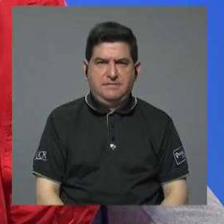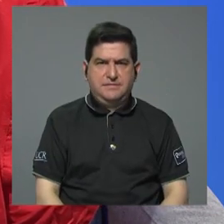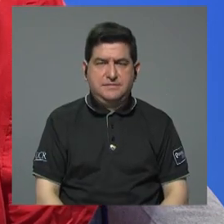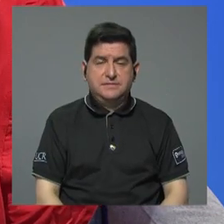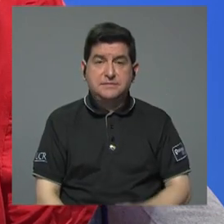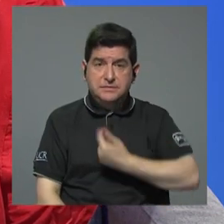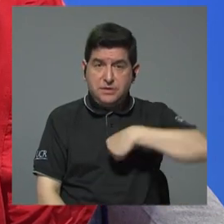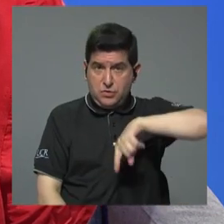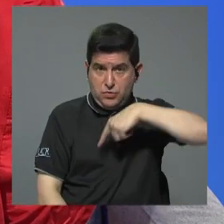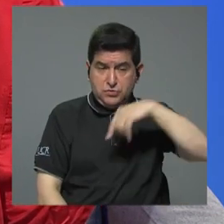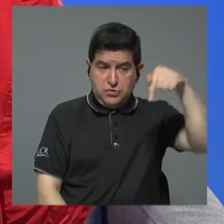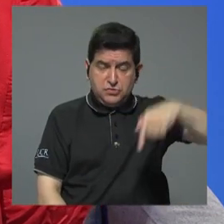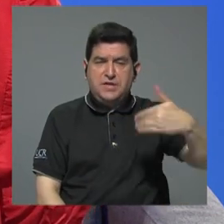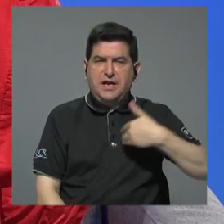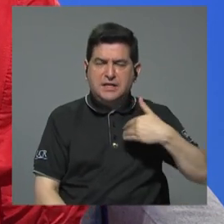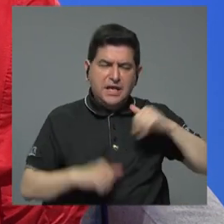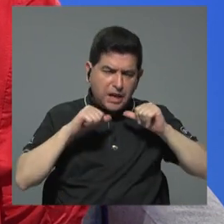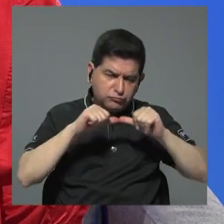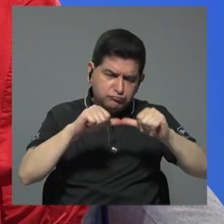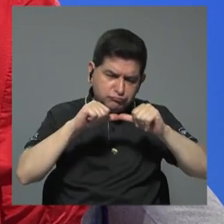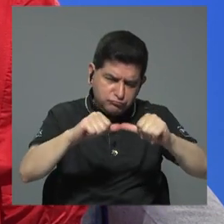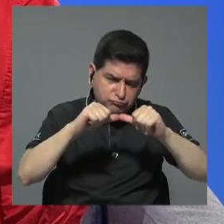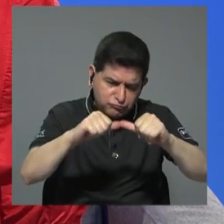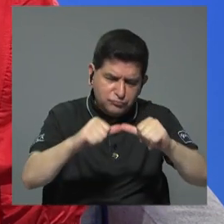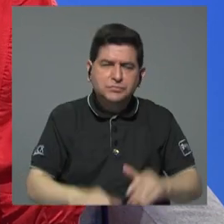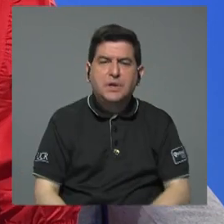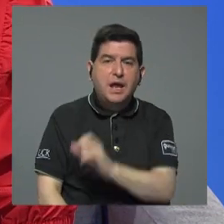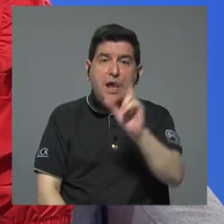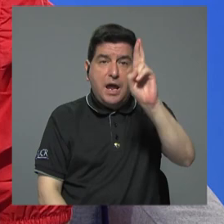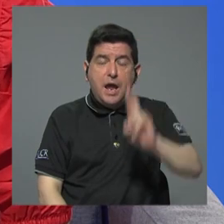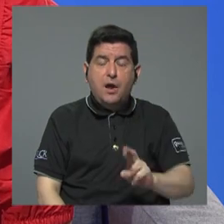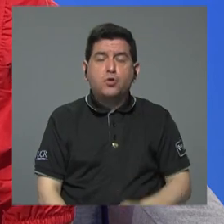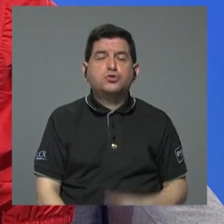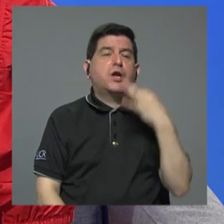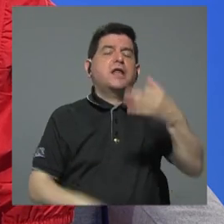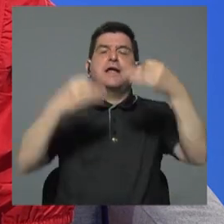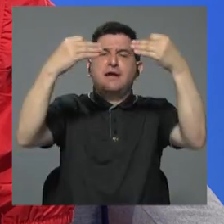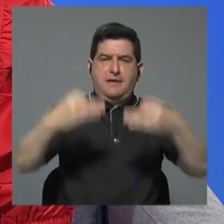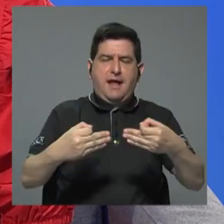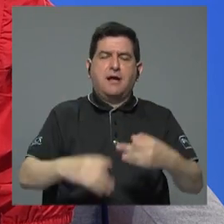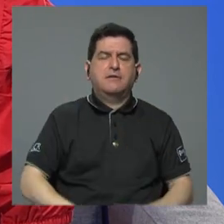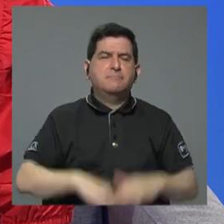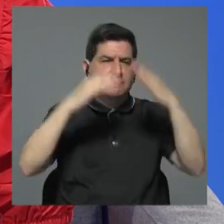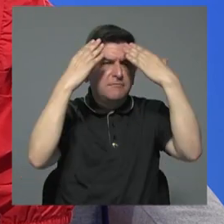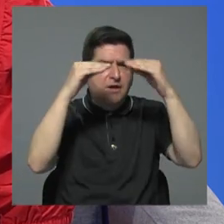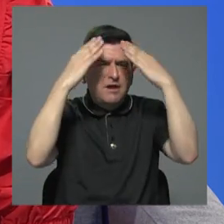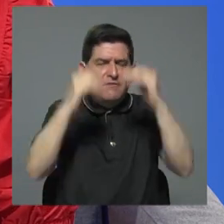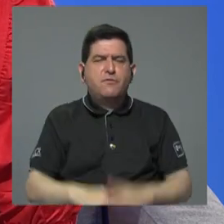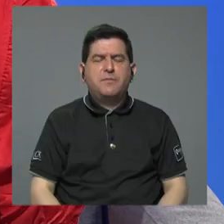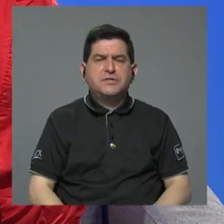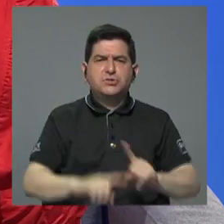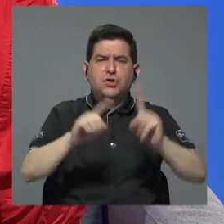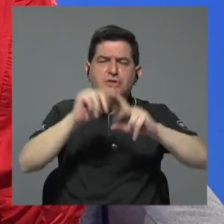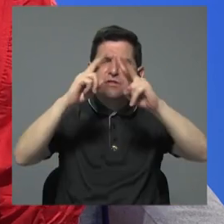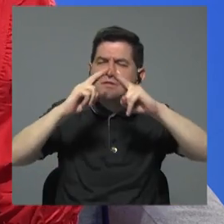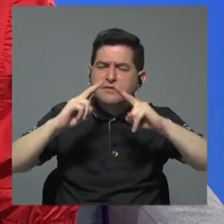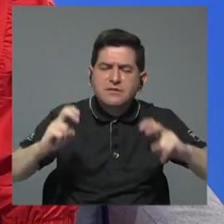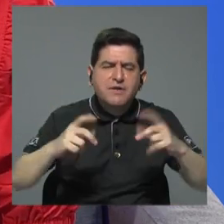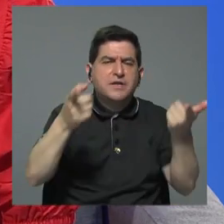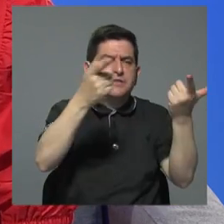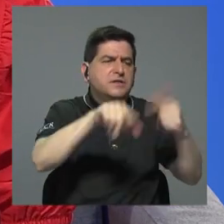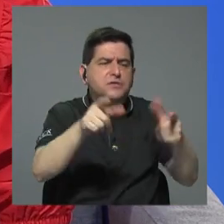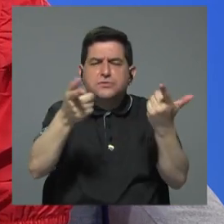que vamos a tener aquí constantemente en Costa Rica en juego. Vamos a estarles informando nuestras otras lecturas sobre lo que